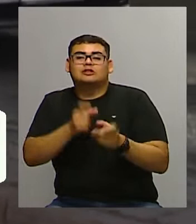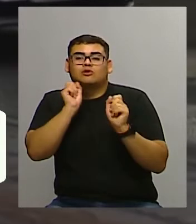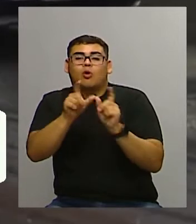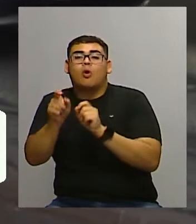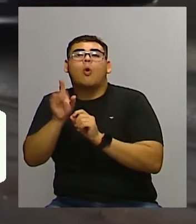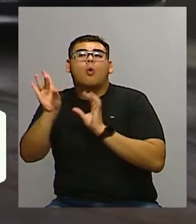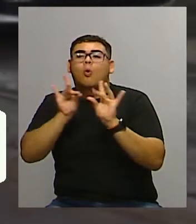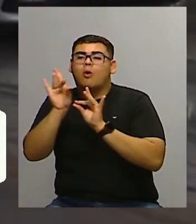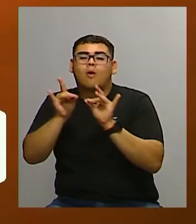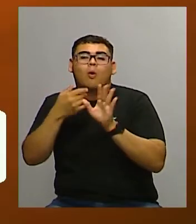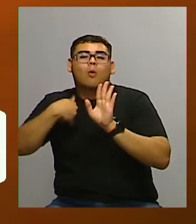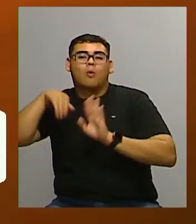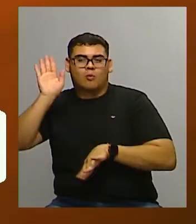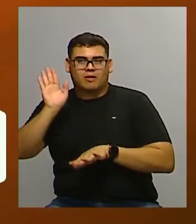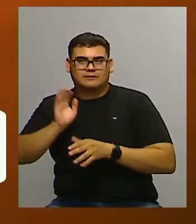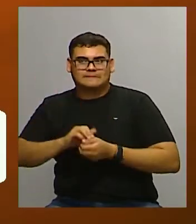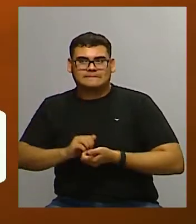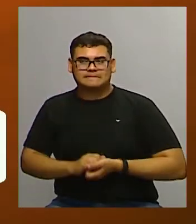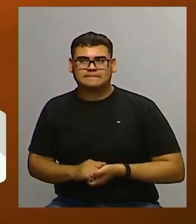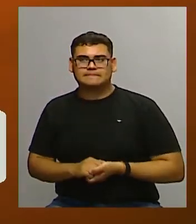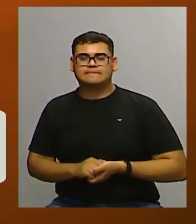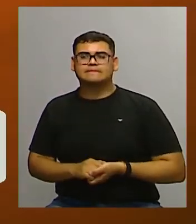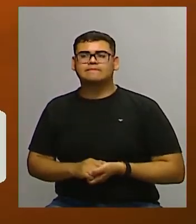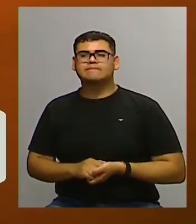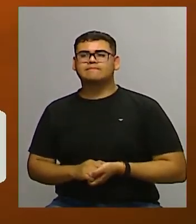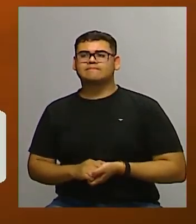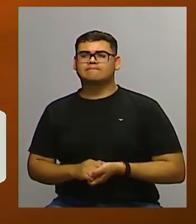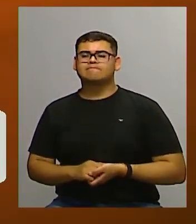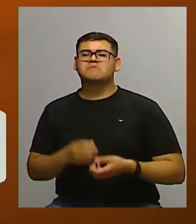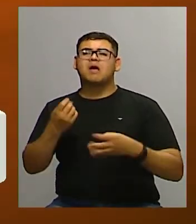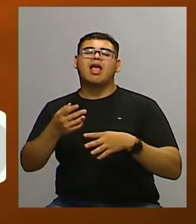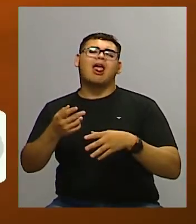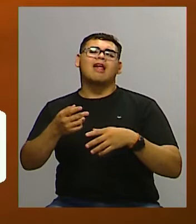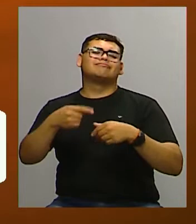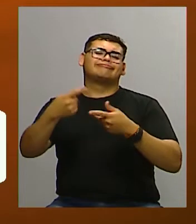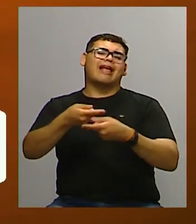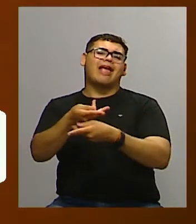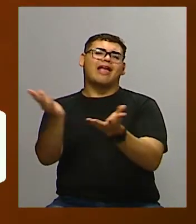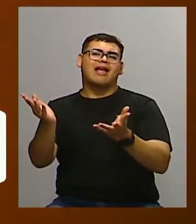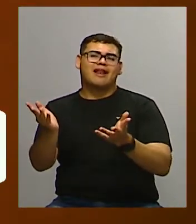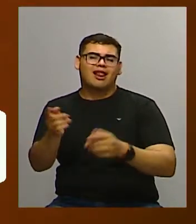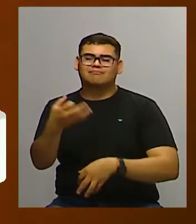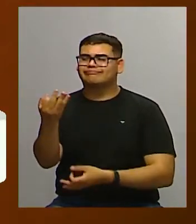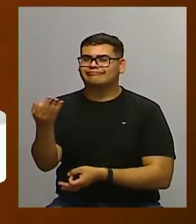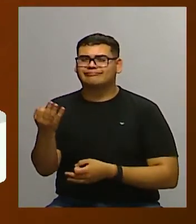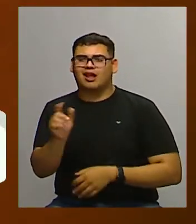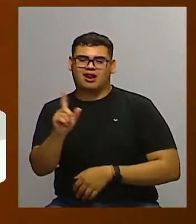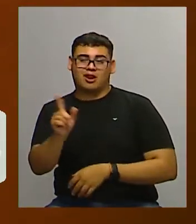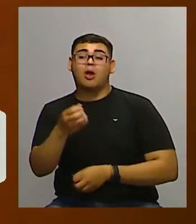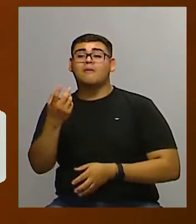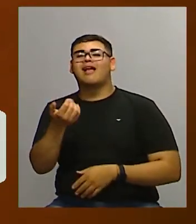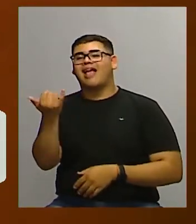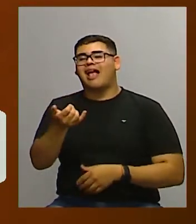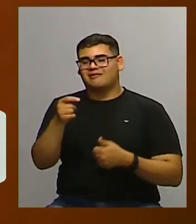las medidas a implementar. ¿Me explico? O sea, no es como que hay líneas generales. Obviamente que hay líneas de biodiversidad, hay líneas